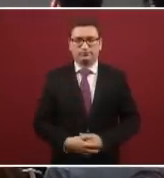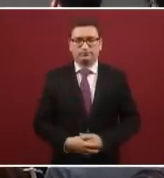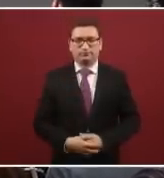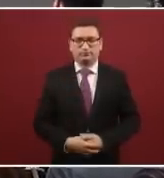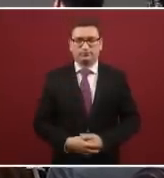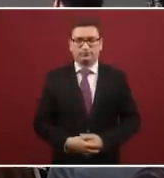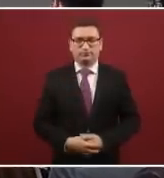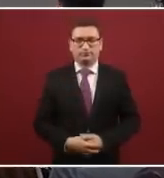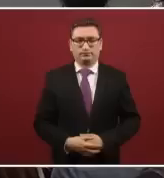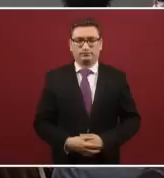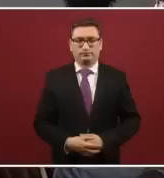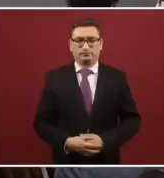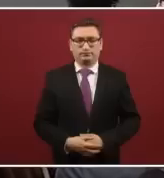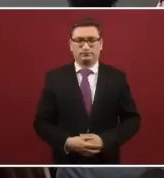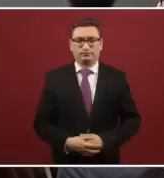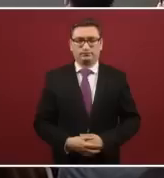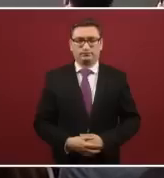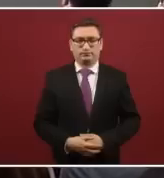que